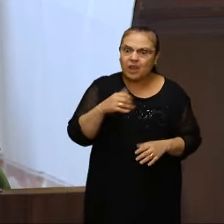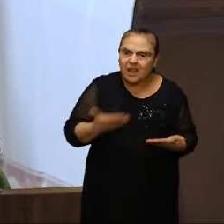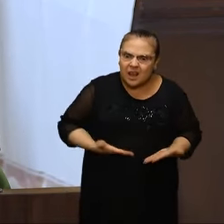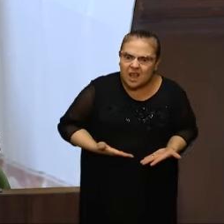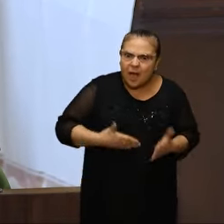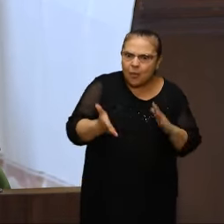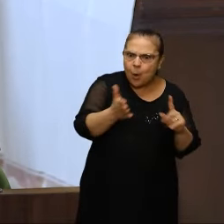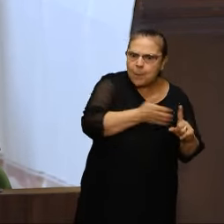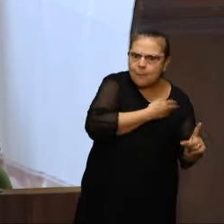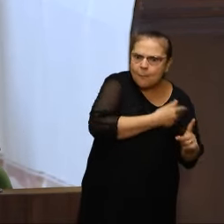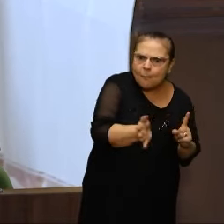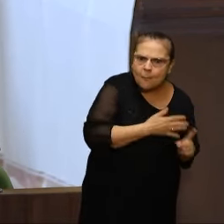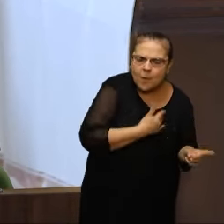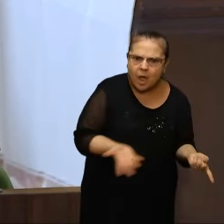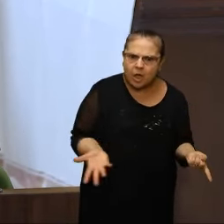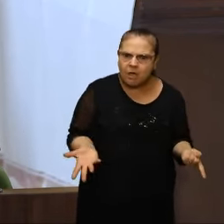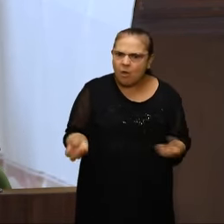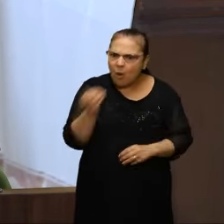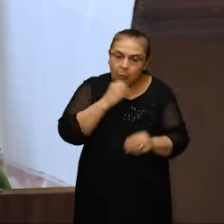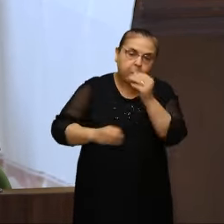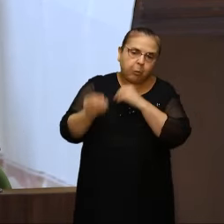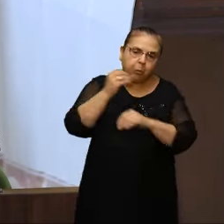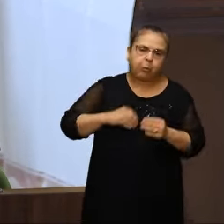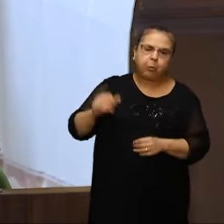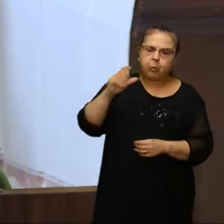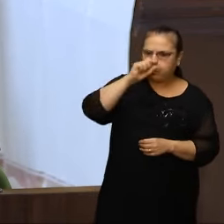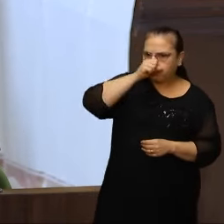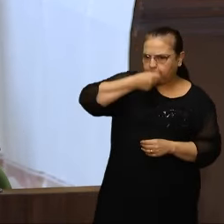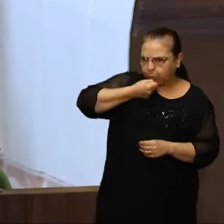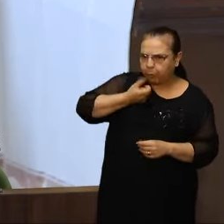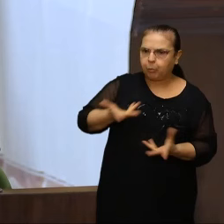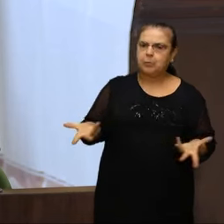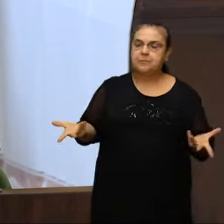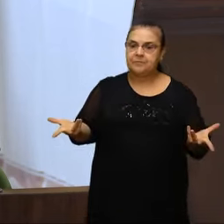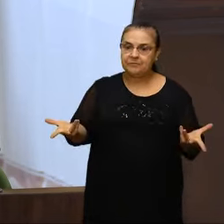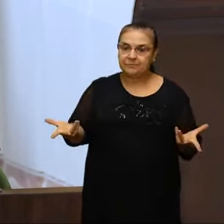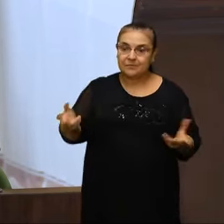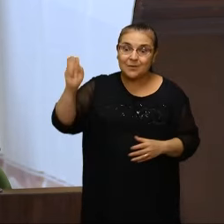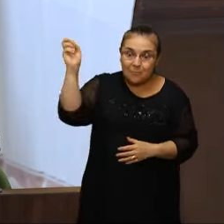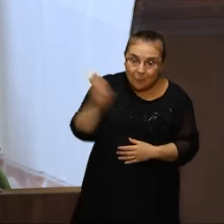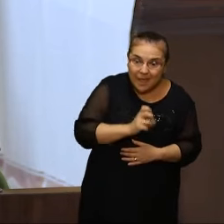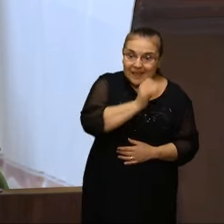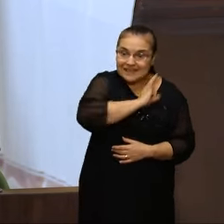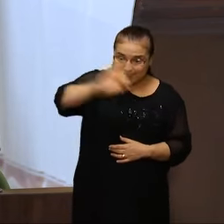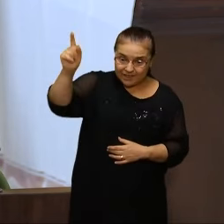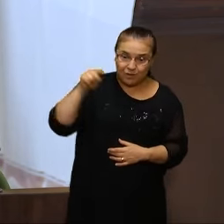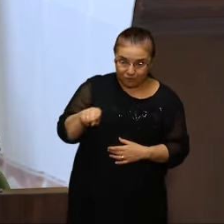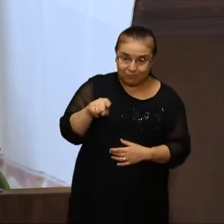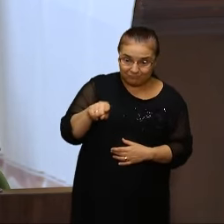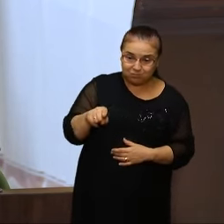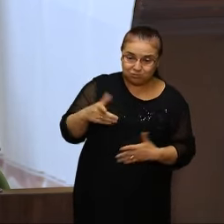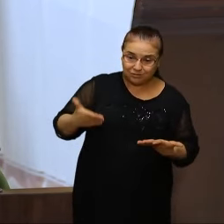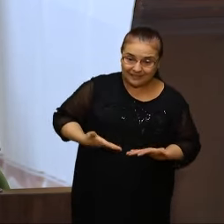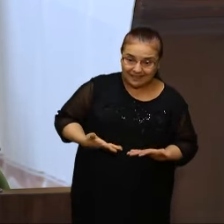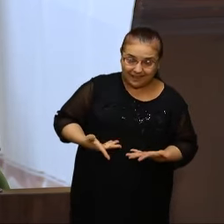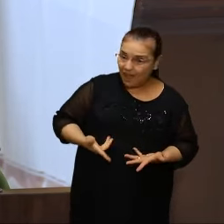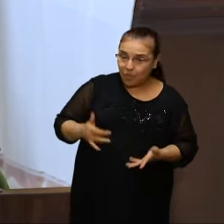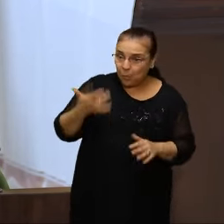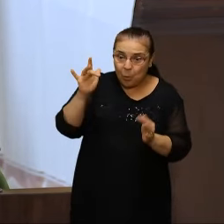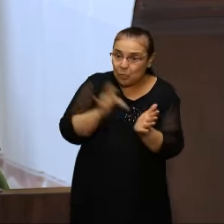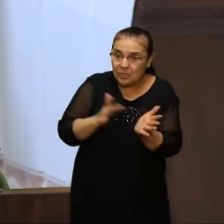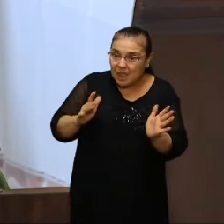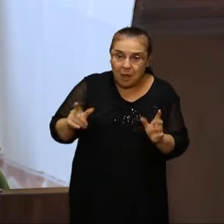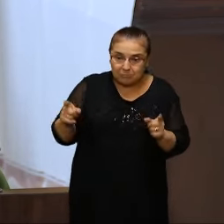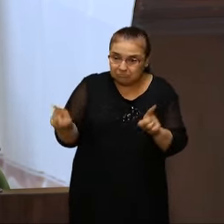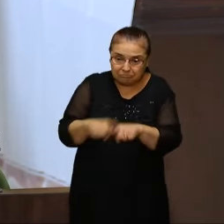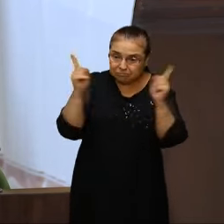y criadas, a comer y beber y emborracharse, vendrá el señor de ese criado el día que no espera y a la hora que